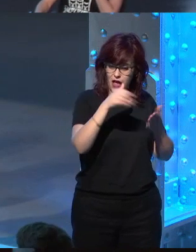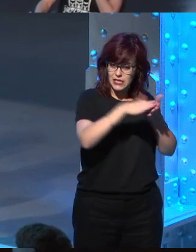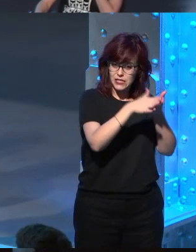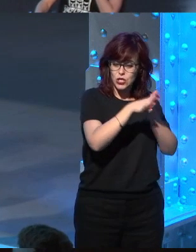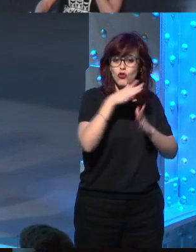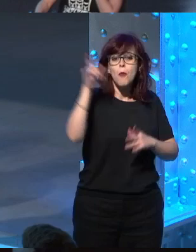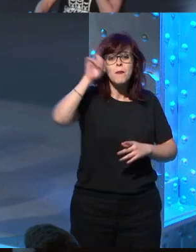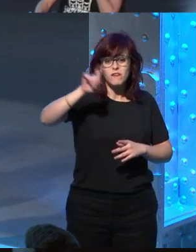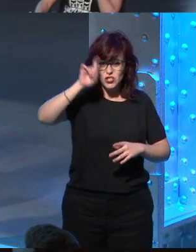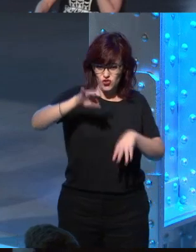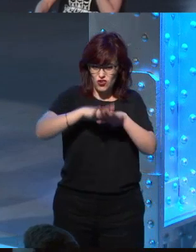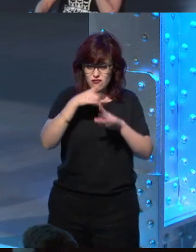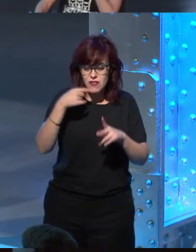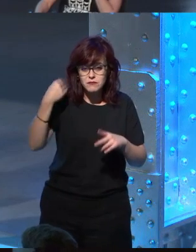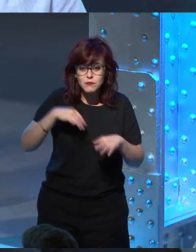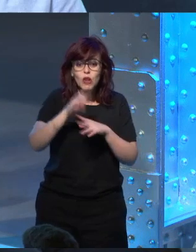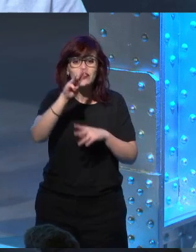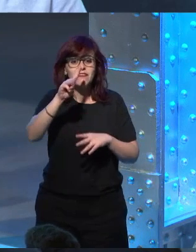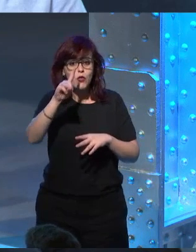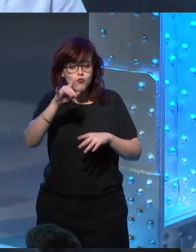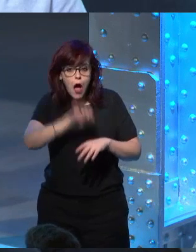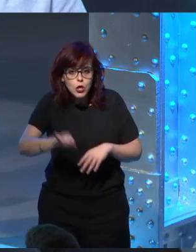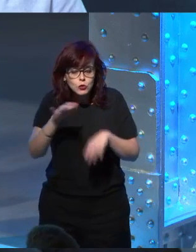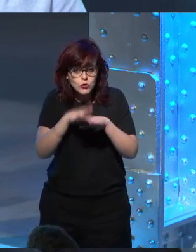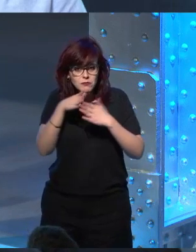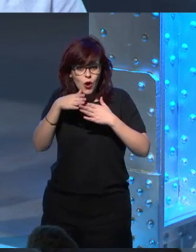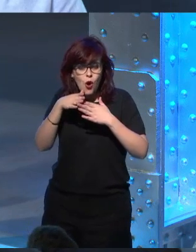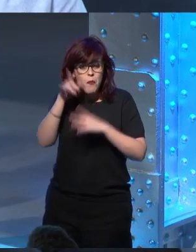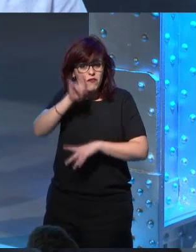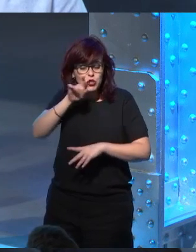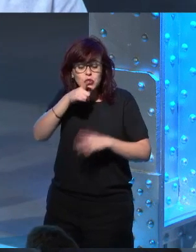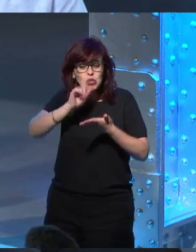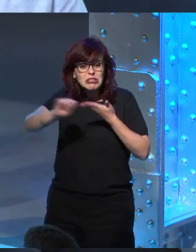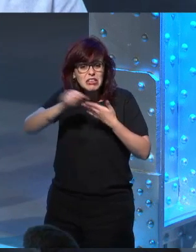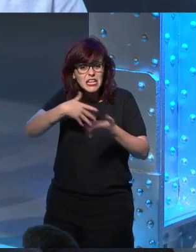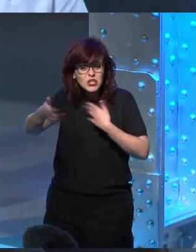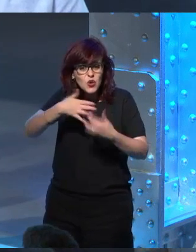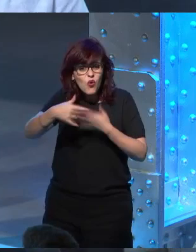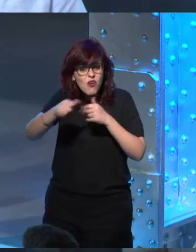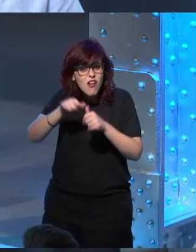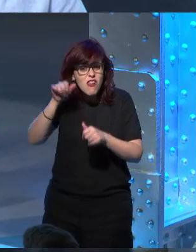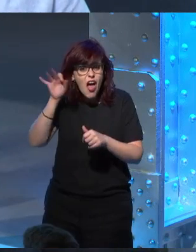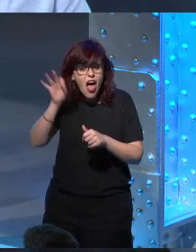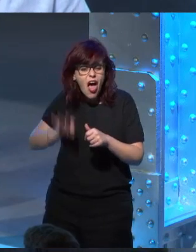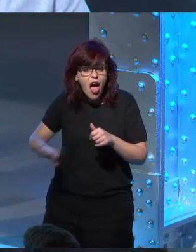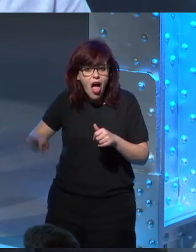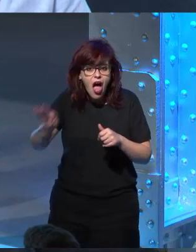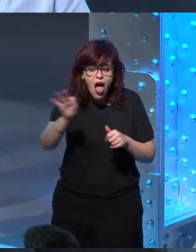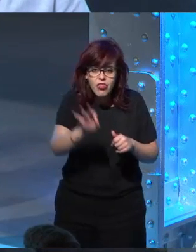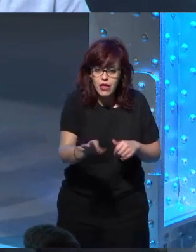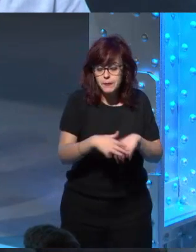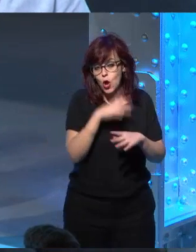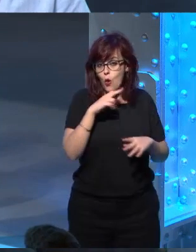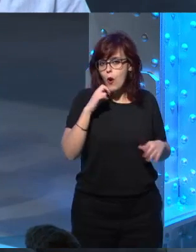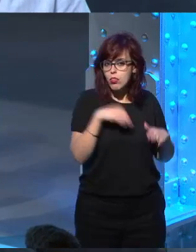en el IES durante 31 años y no he escrito nada. O sea, tú puedes ir ahora al IES y decir... Estaba reservando energías